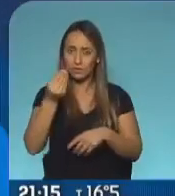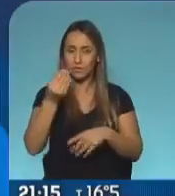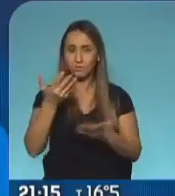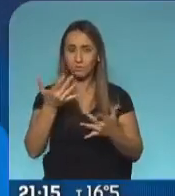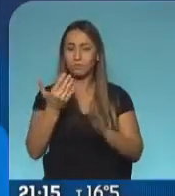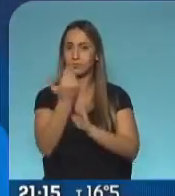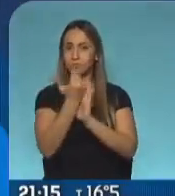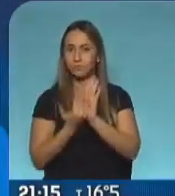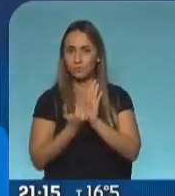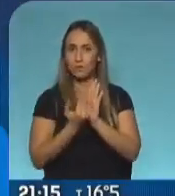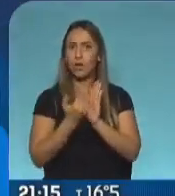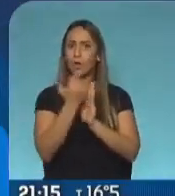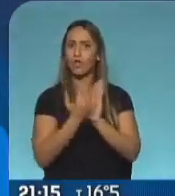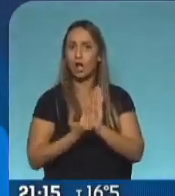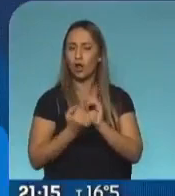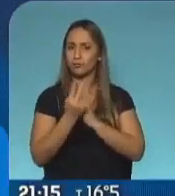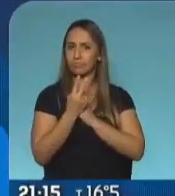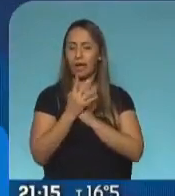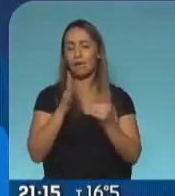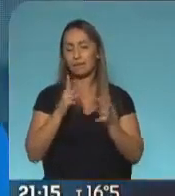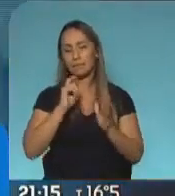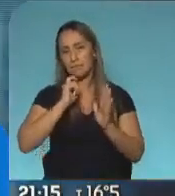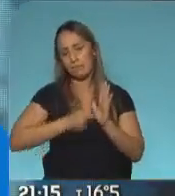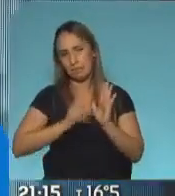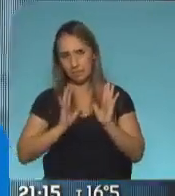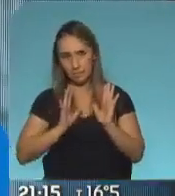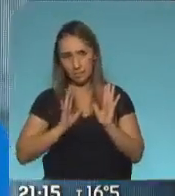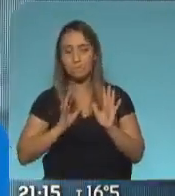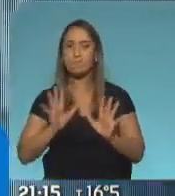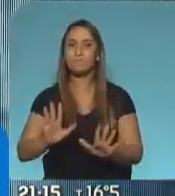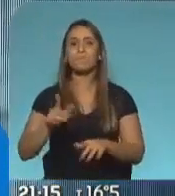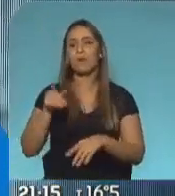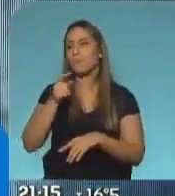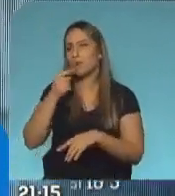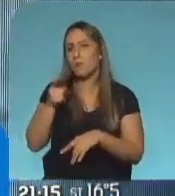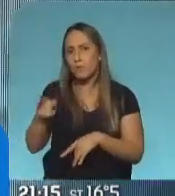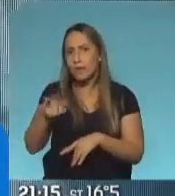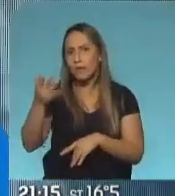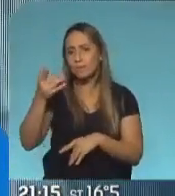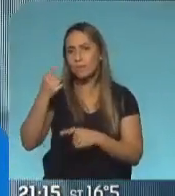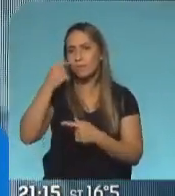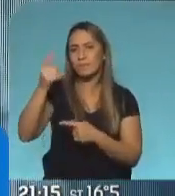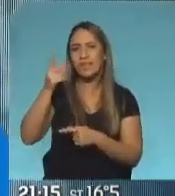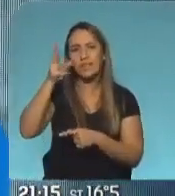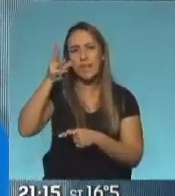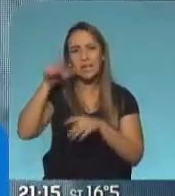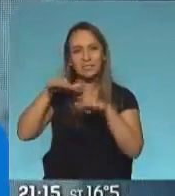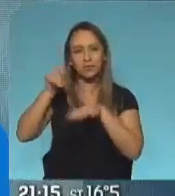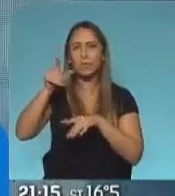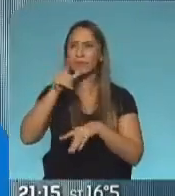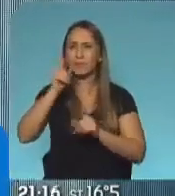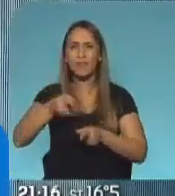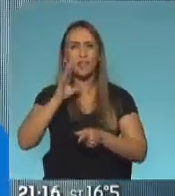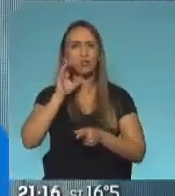las normas de protección usted como profesional cuando escucho que en italia sobre todo creo que en eeuu sucedió también